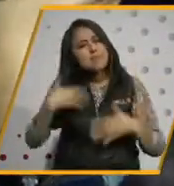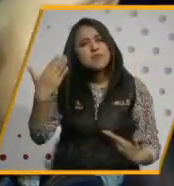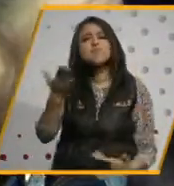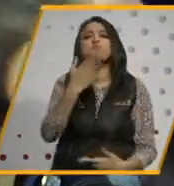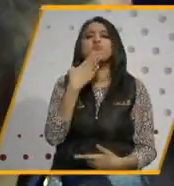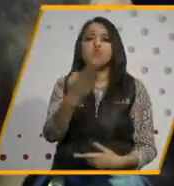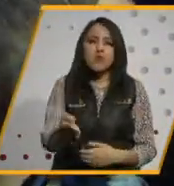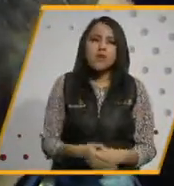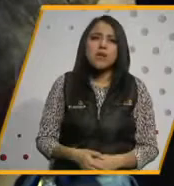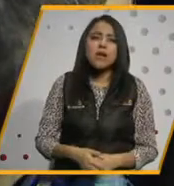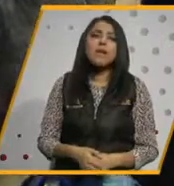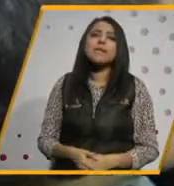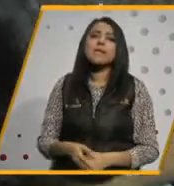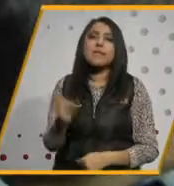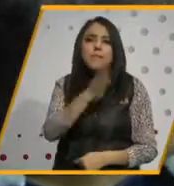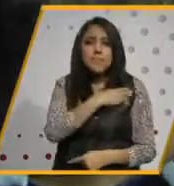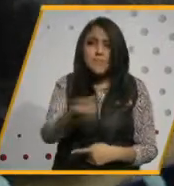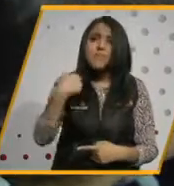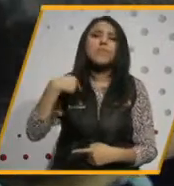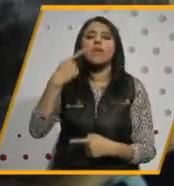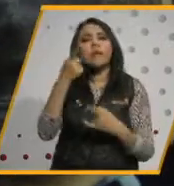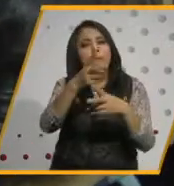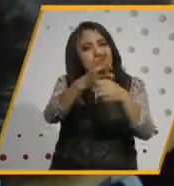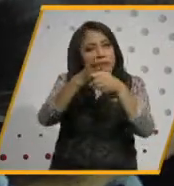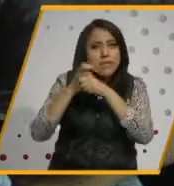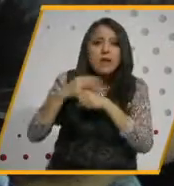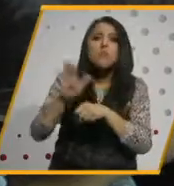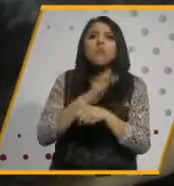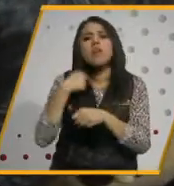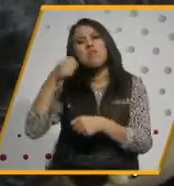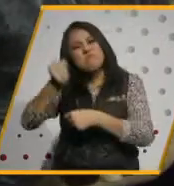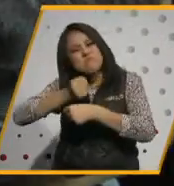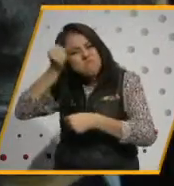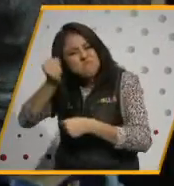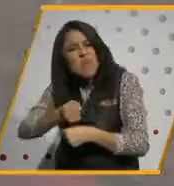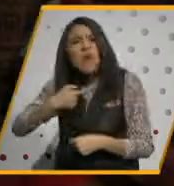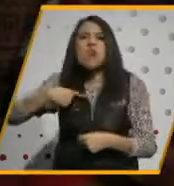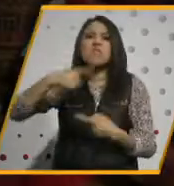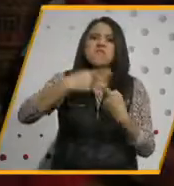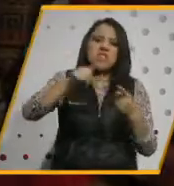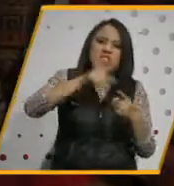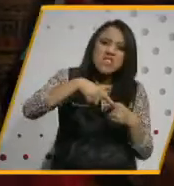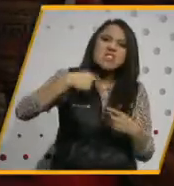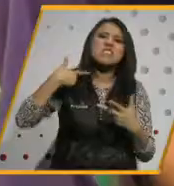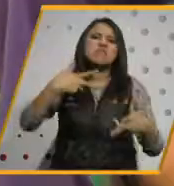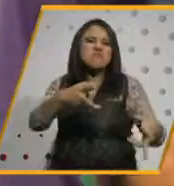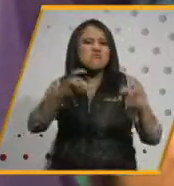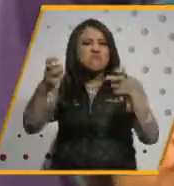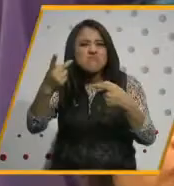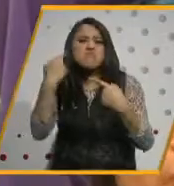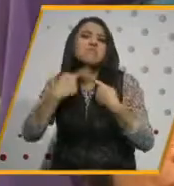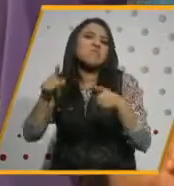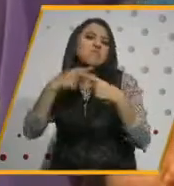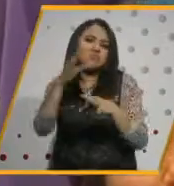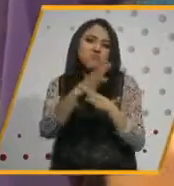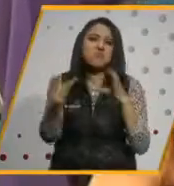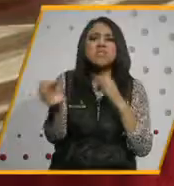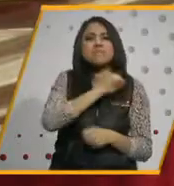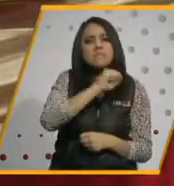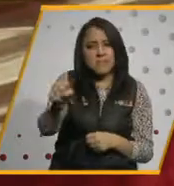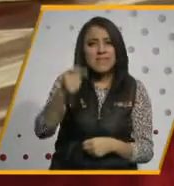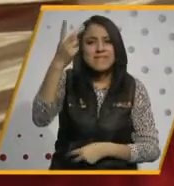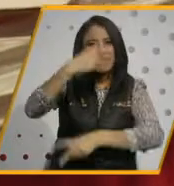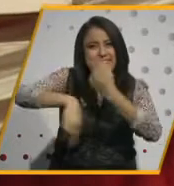los niños, así se alejan de las maldades que hay en la calle, disfrutas un momento en familia. Así los traigo a ellos para que se distraigan un